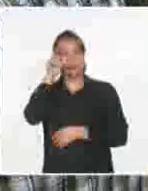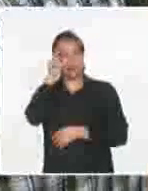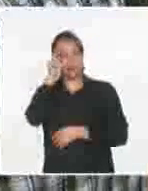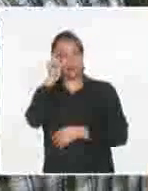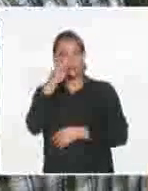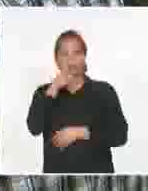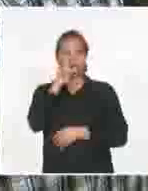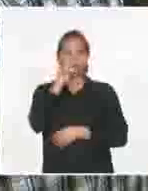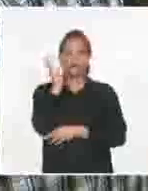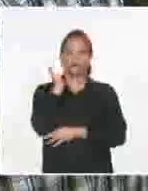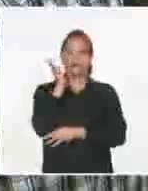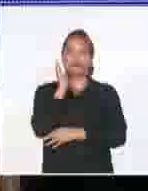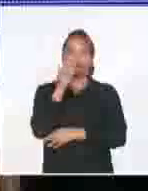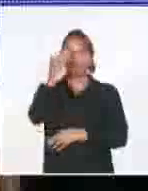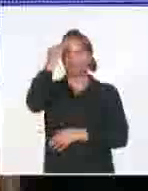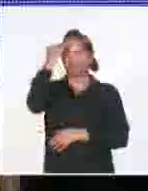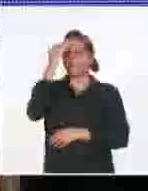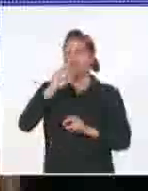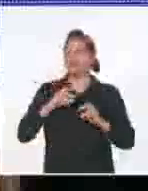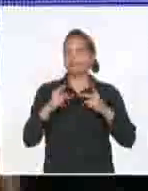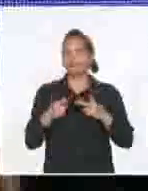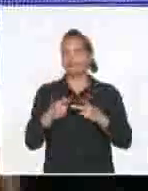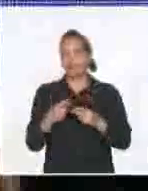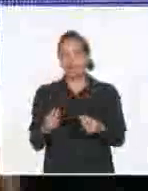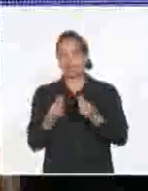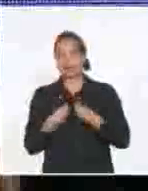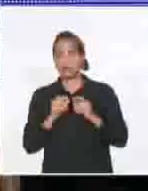esta conferencia. Muchas gracias. Recibieron el folleto.